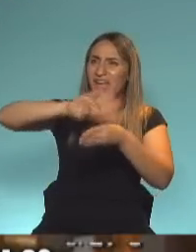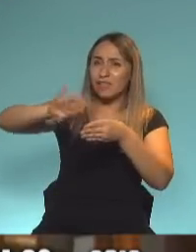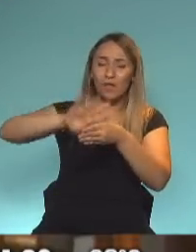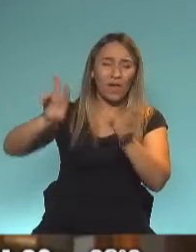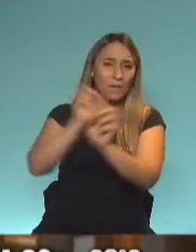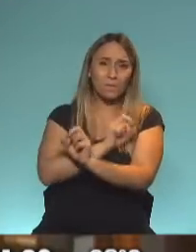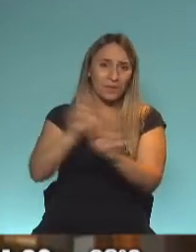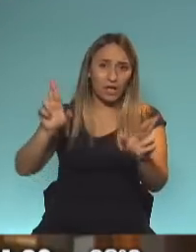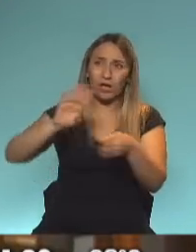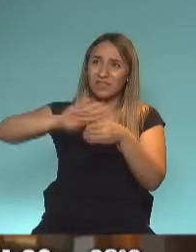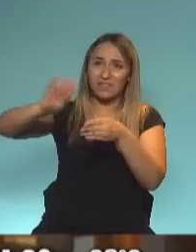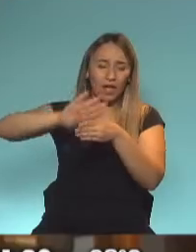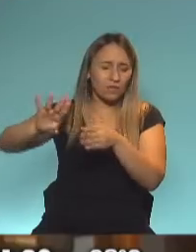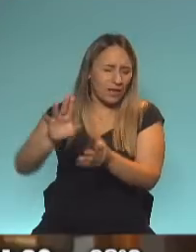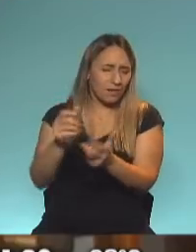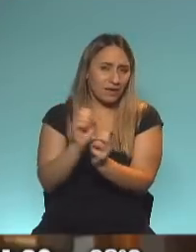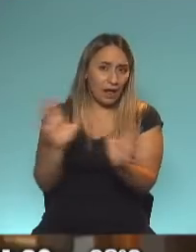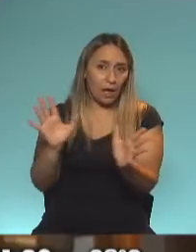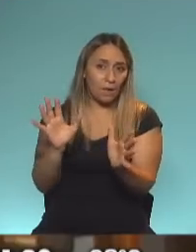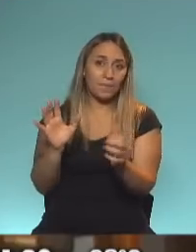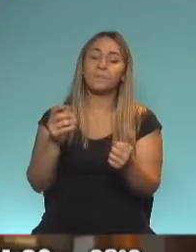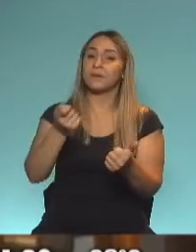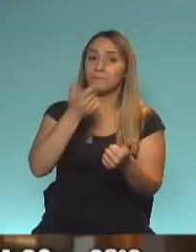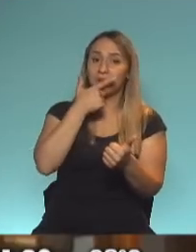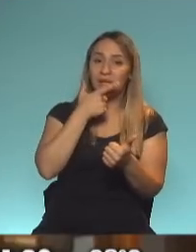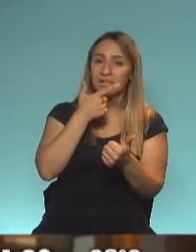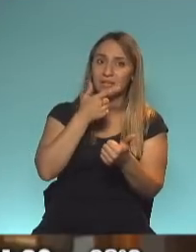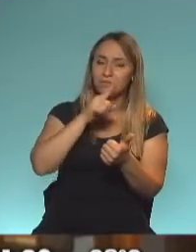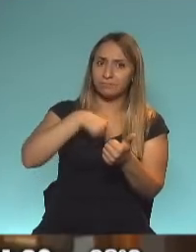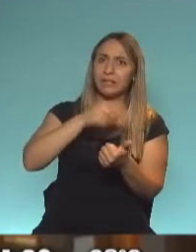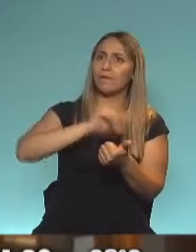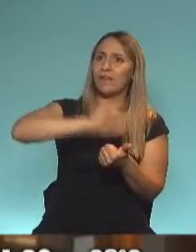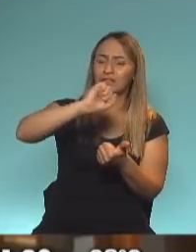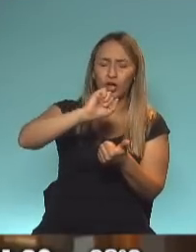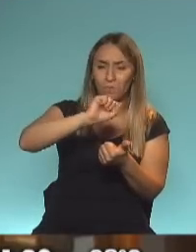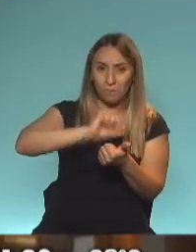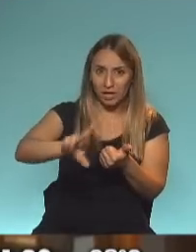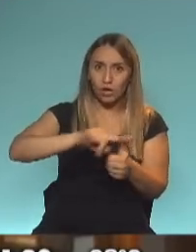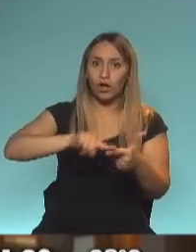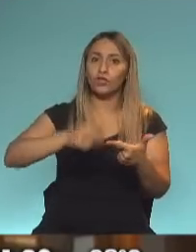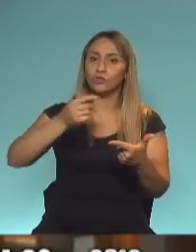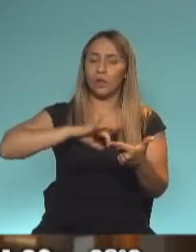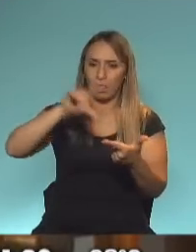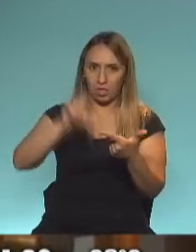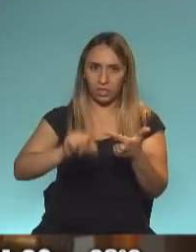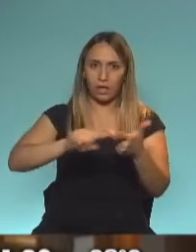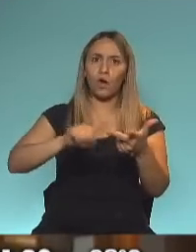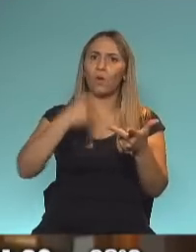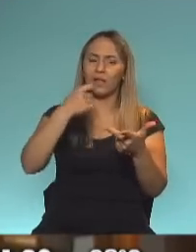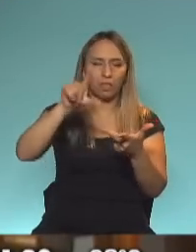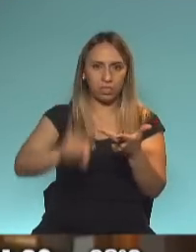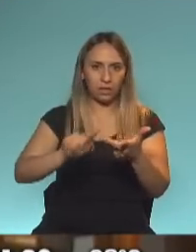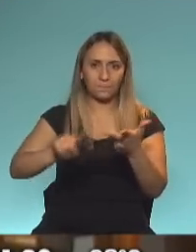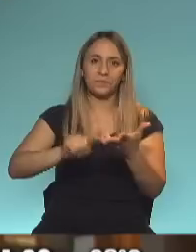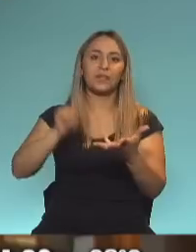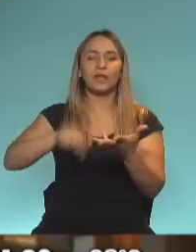Monetario, un país en el cual Macri empeoró la inflación, los salarios, las jubilaciones, las tarifas de los